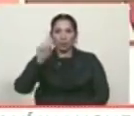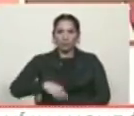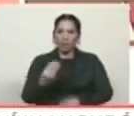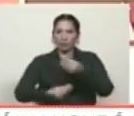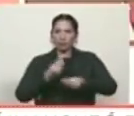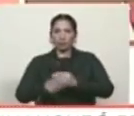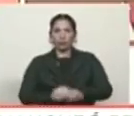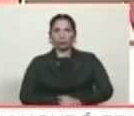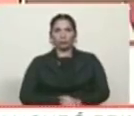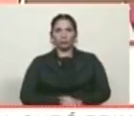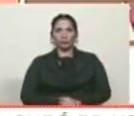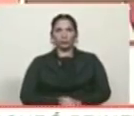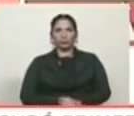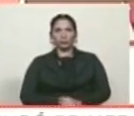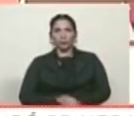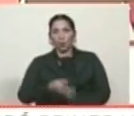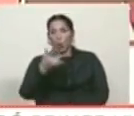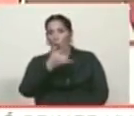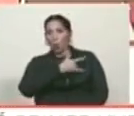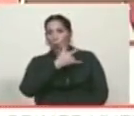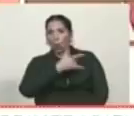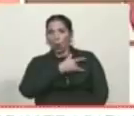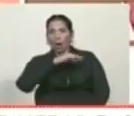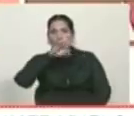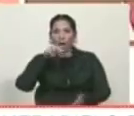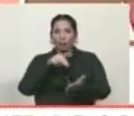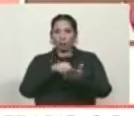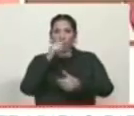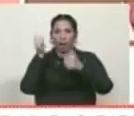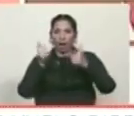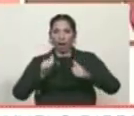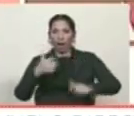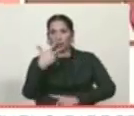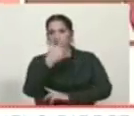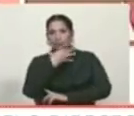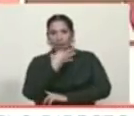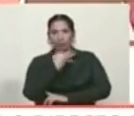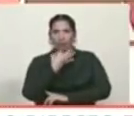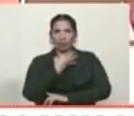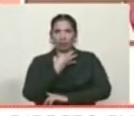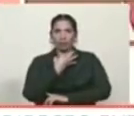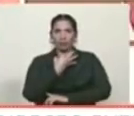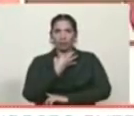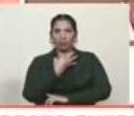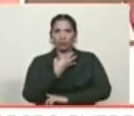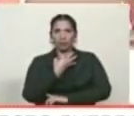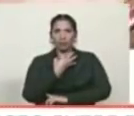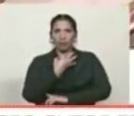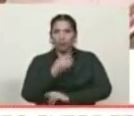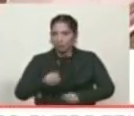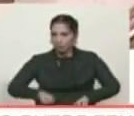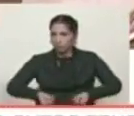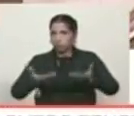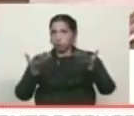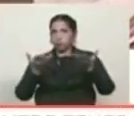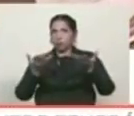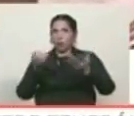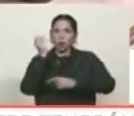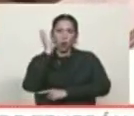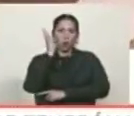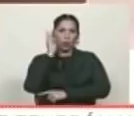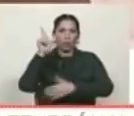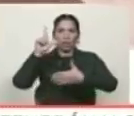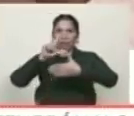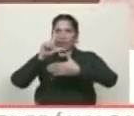realizando desde la Universidad Nacional de las Artes a las 3 de la tarde el lanzamiento oficial del Congreso Latinoamericano